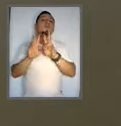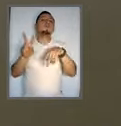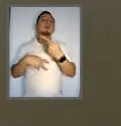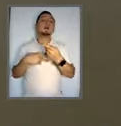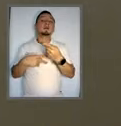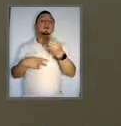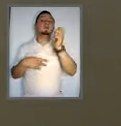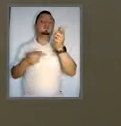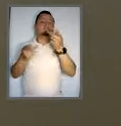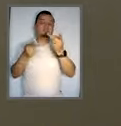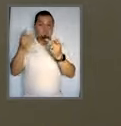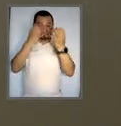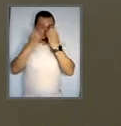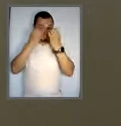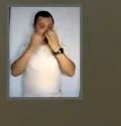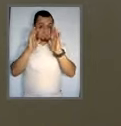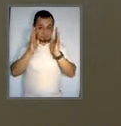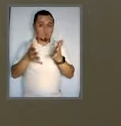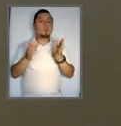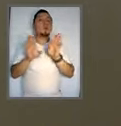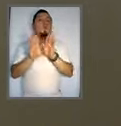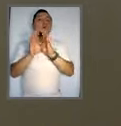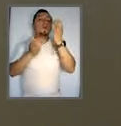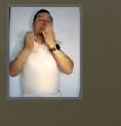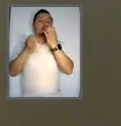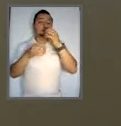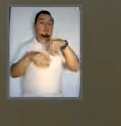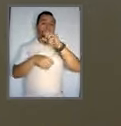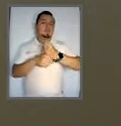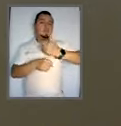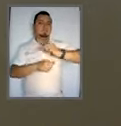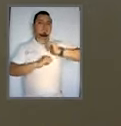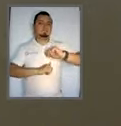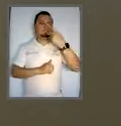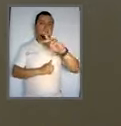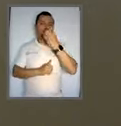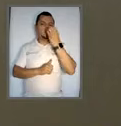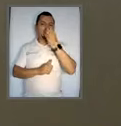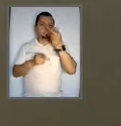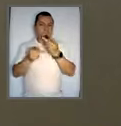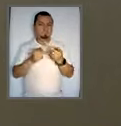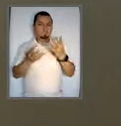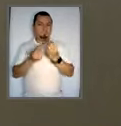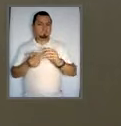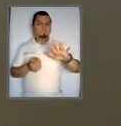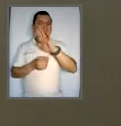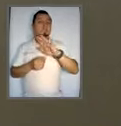2 de 3 periodos de evaluación, es decir, en la base de datos de la Secretaría ya están las calificaciones